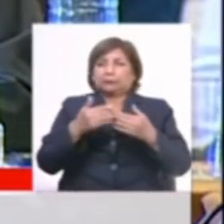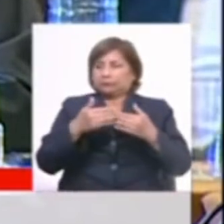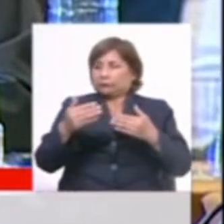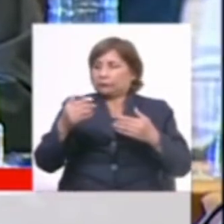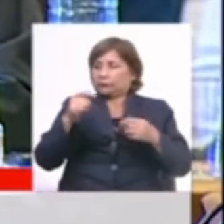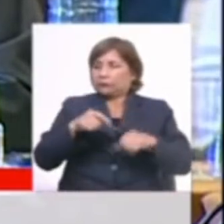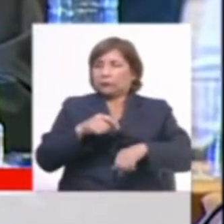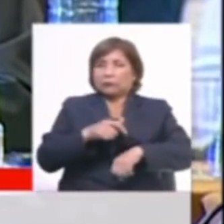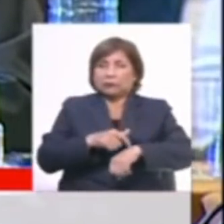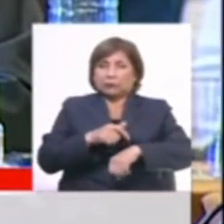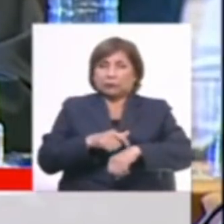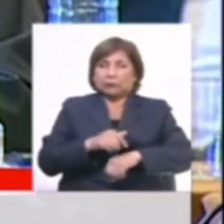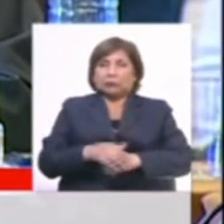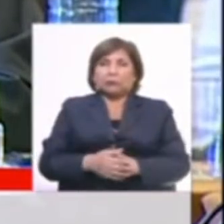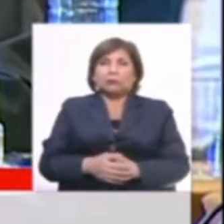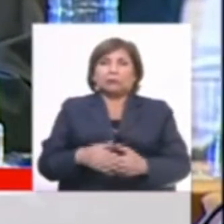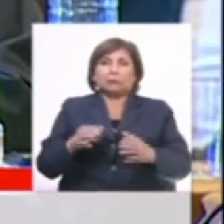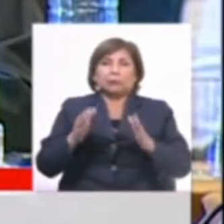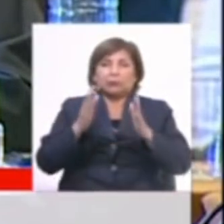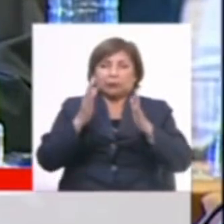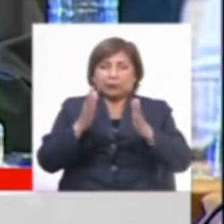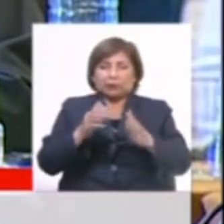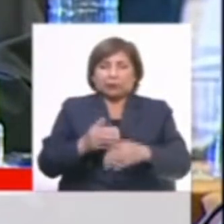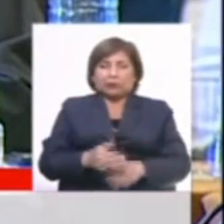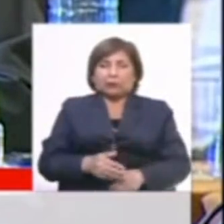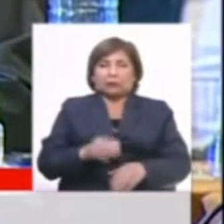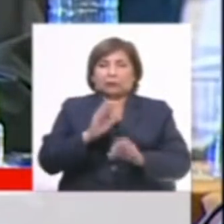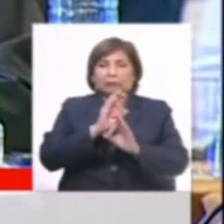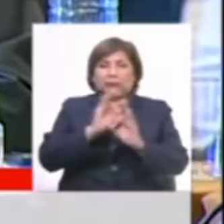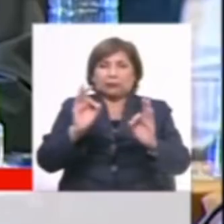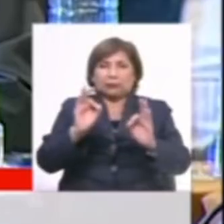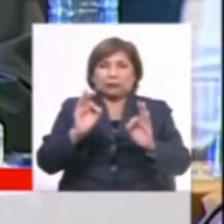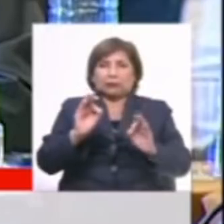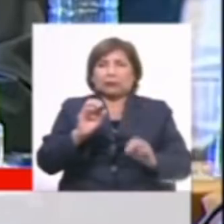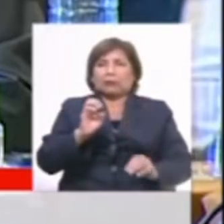del momento, vamos a dejar sin efecto